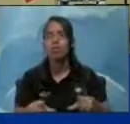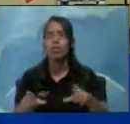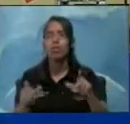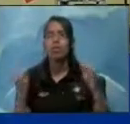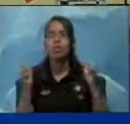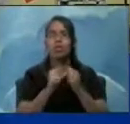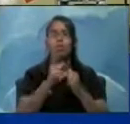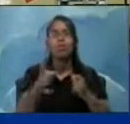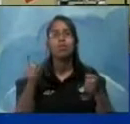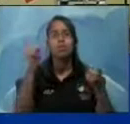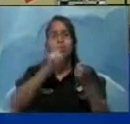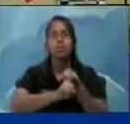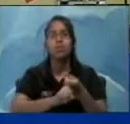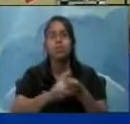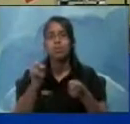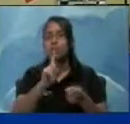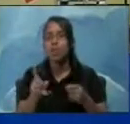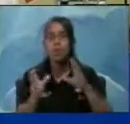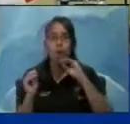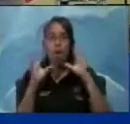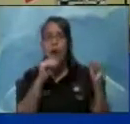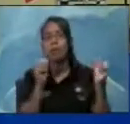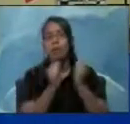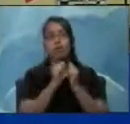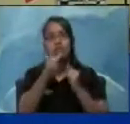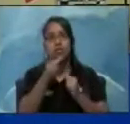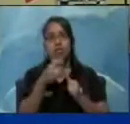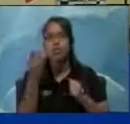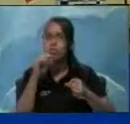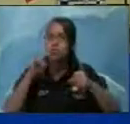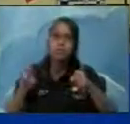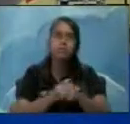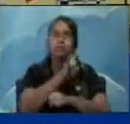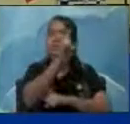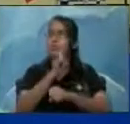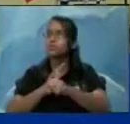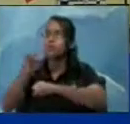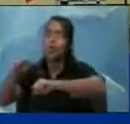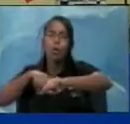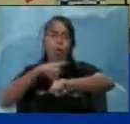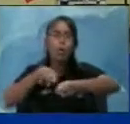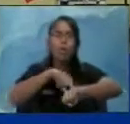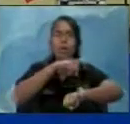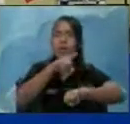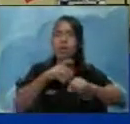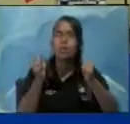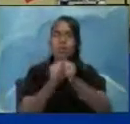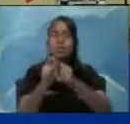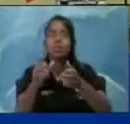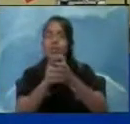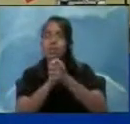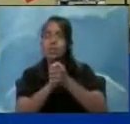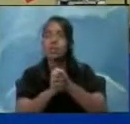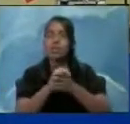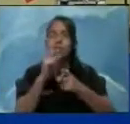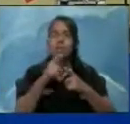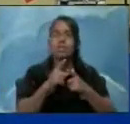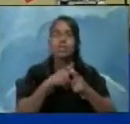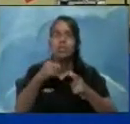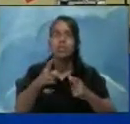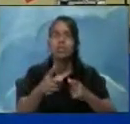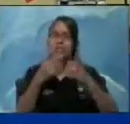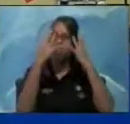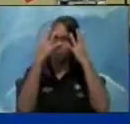cónyuge y que no hable contigo que tú viajes horas y horas con un cónyuge y se se